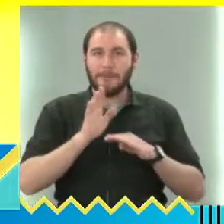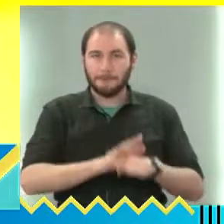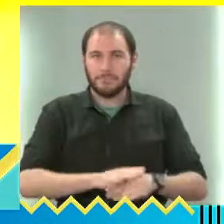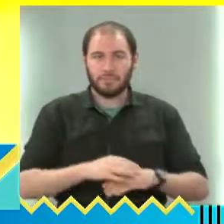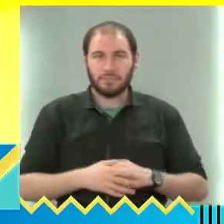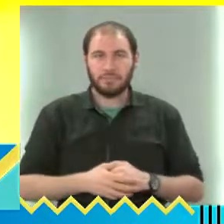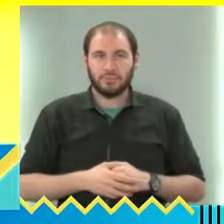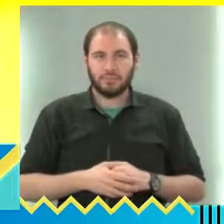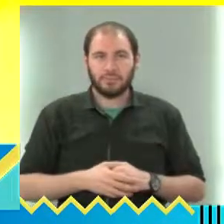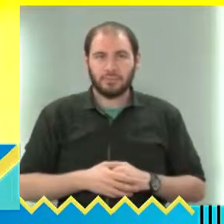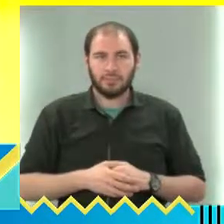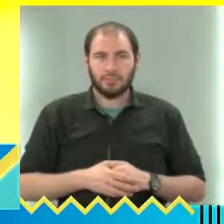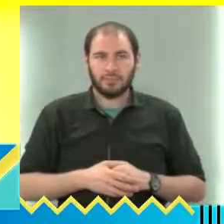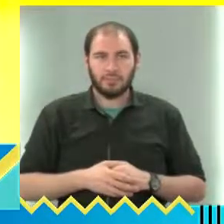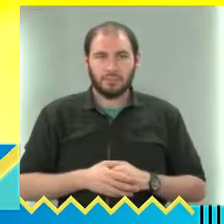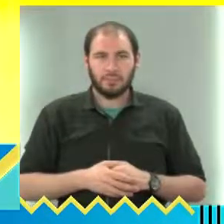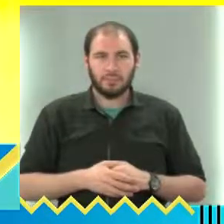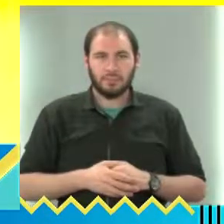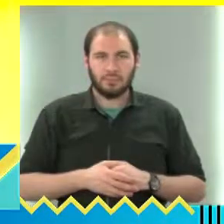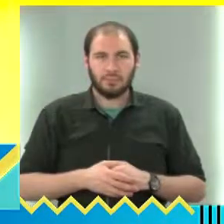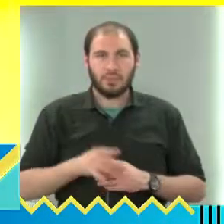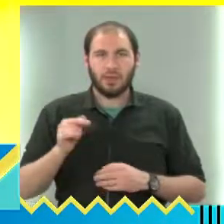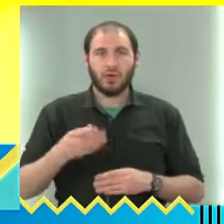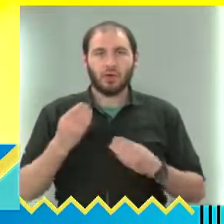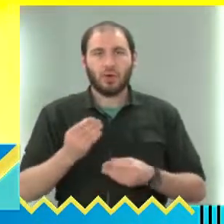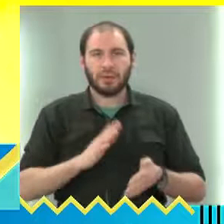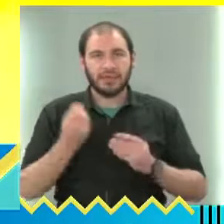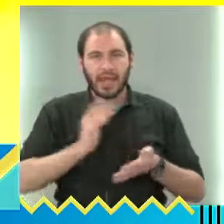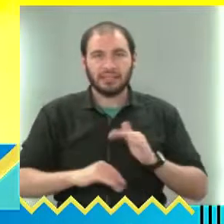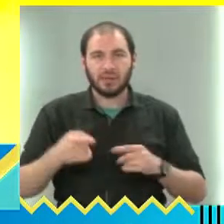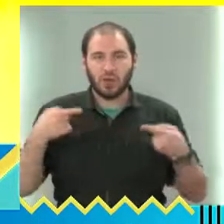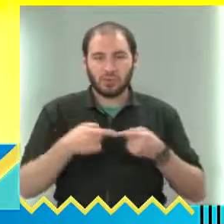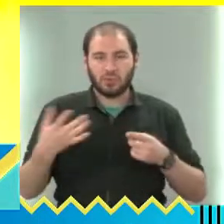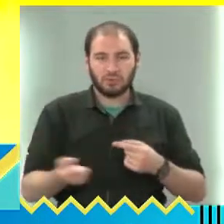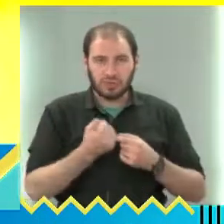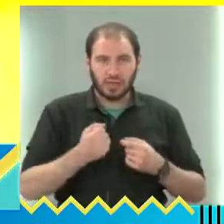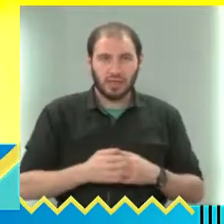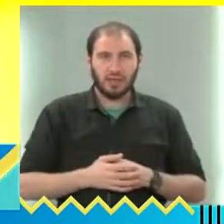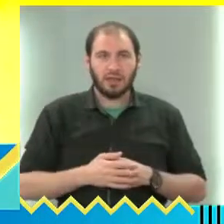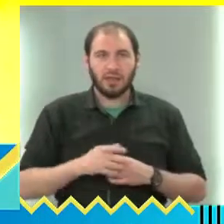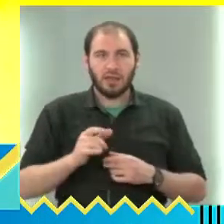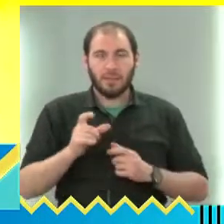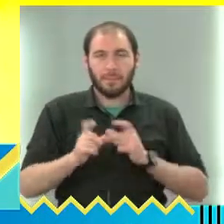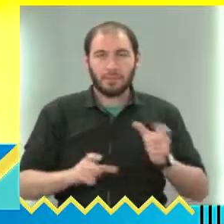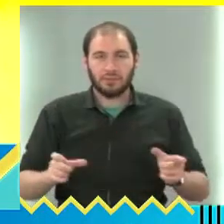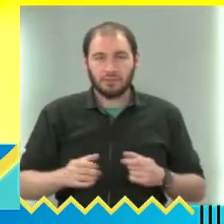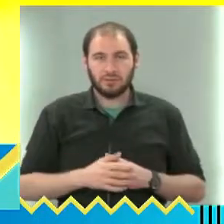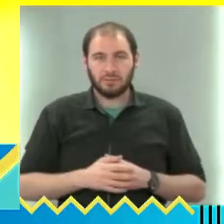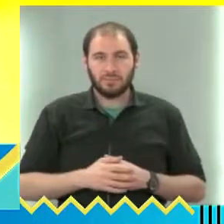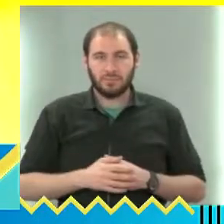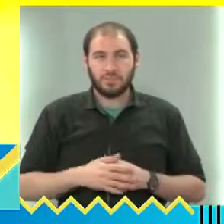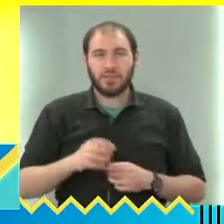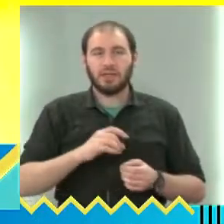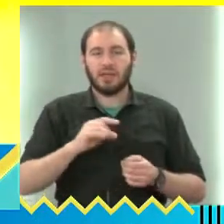dan en ver cómo hacer para lograr metas y tener mayor cantidad